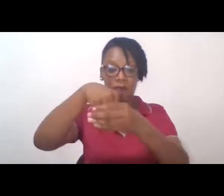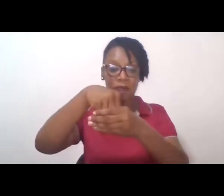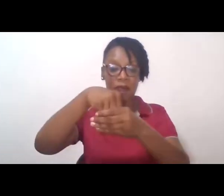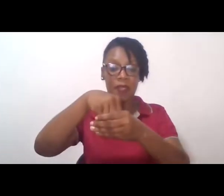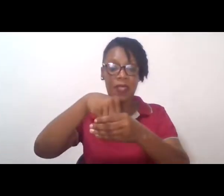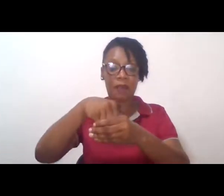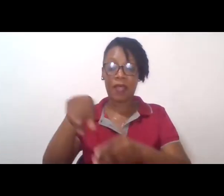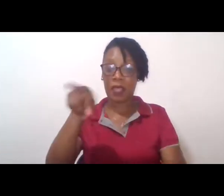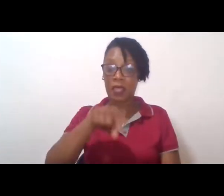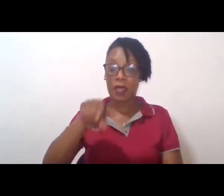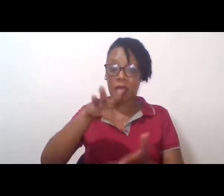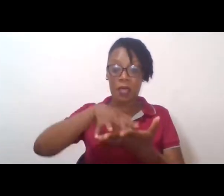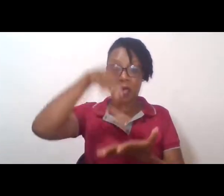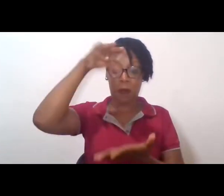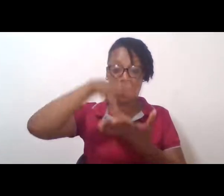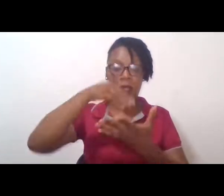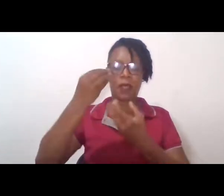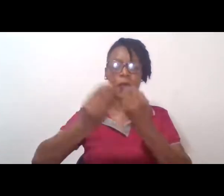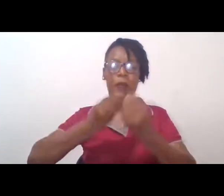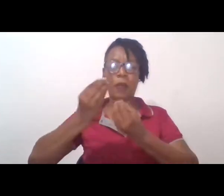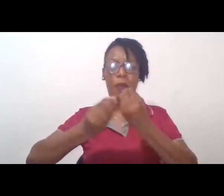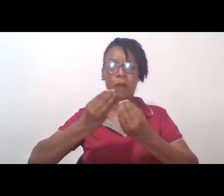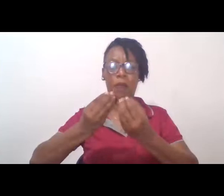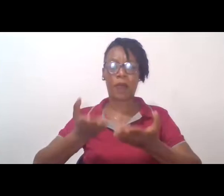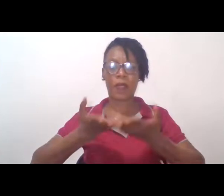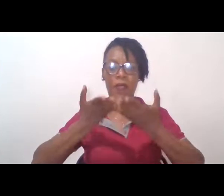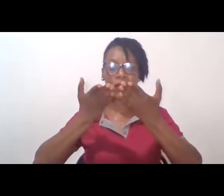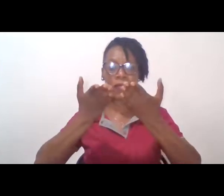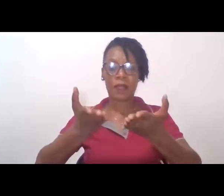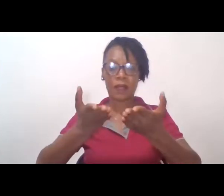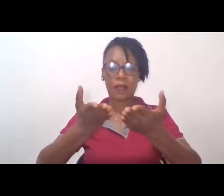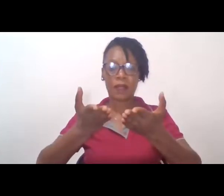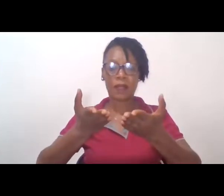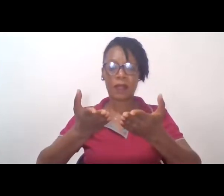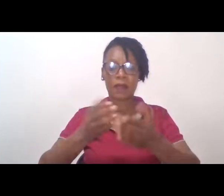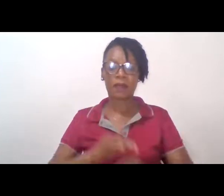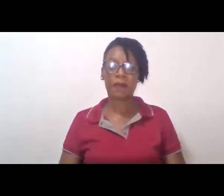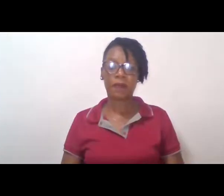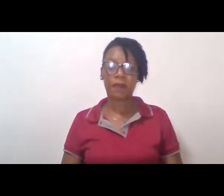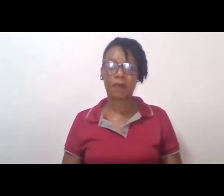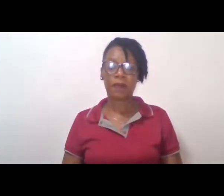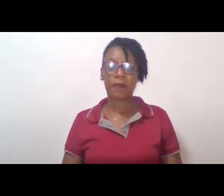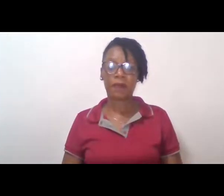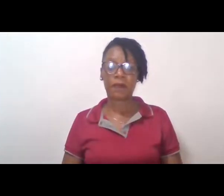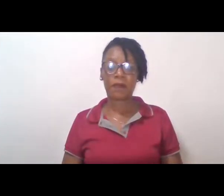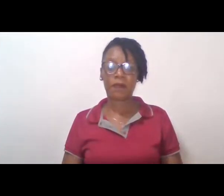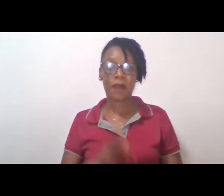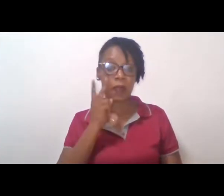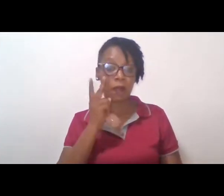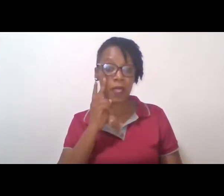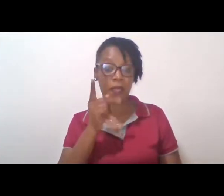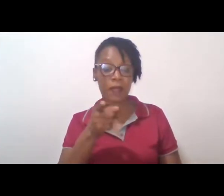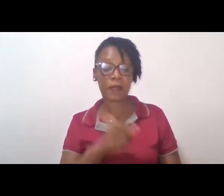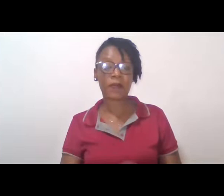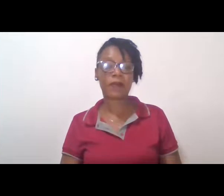que ellos aprendan cómo brindarles acompañamiento en el momento que lo necesitan. Vean esta propuesta,